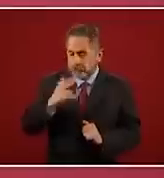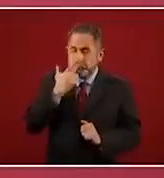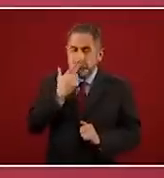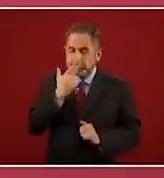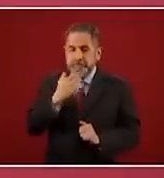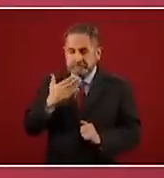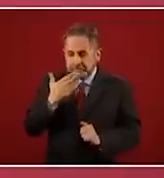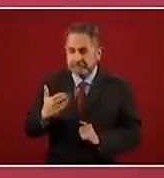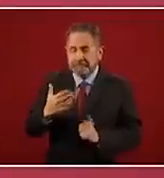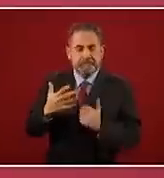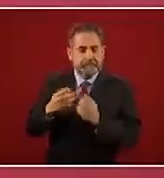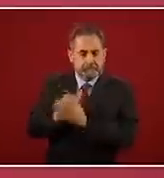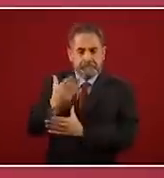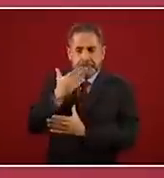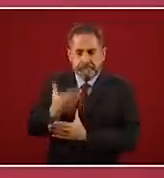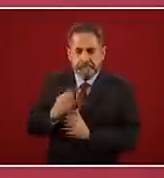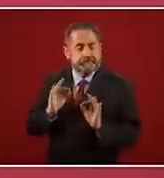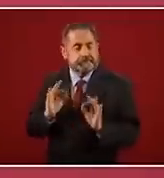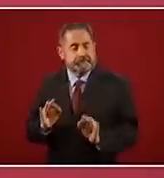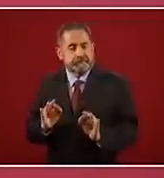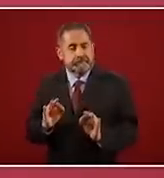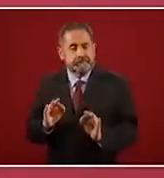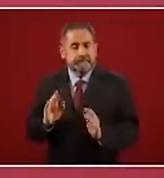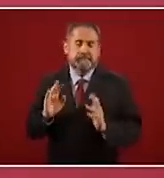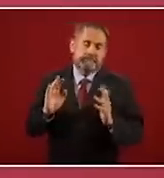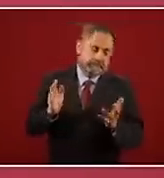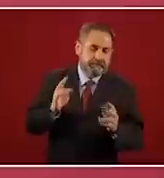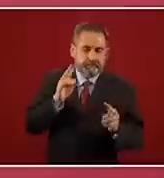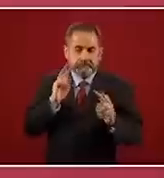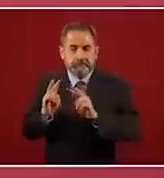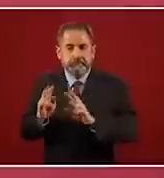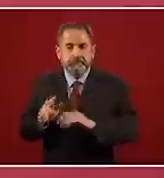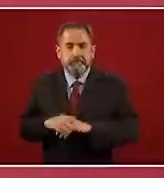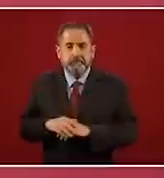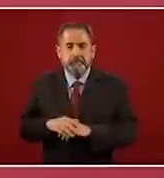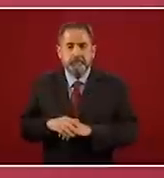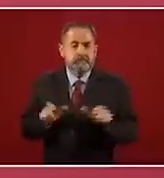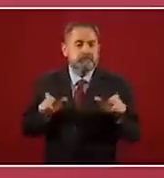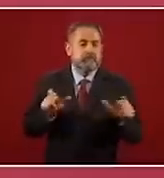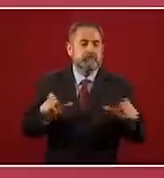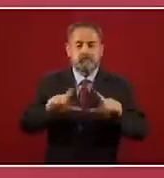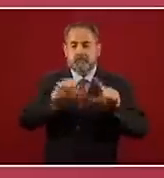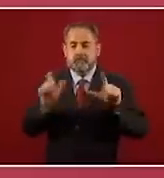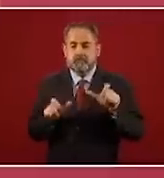funcionado. Claro, se ve nada más lo de la Guardia